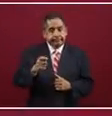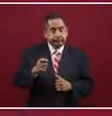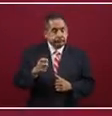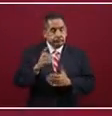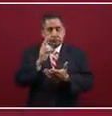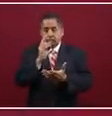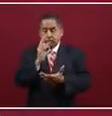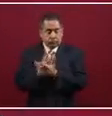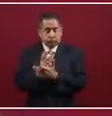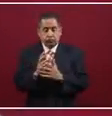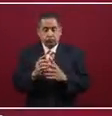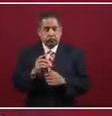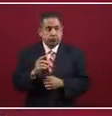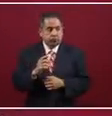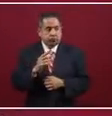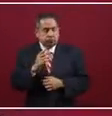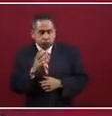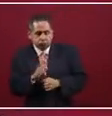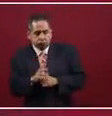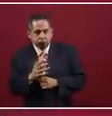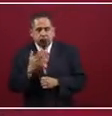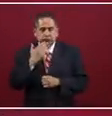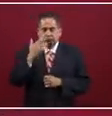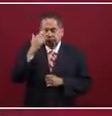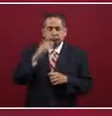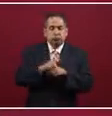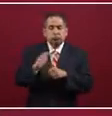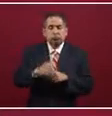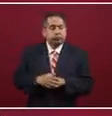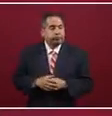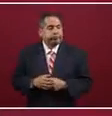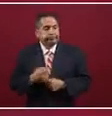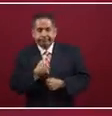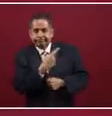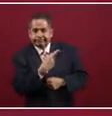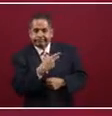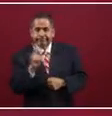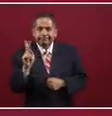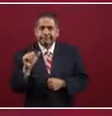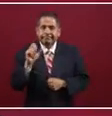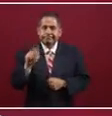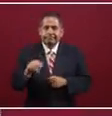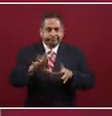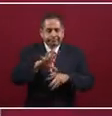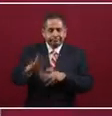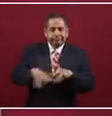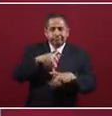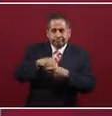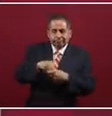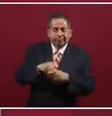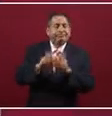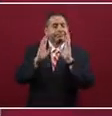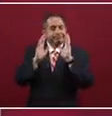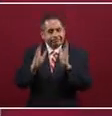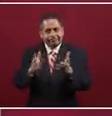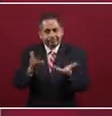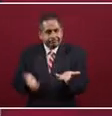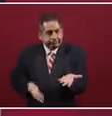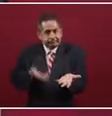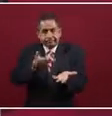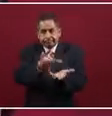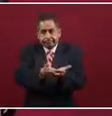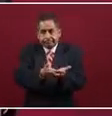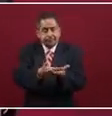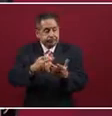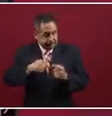única solución plausible y razonable es que hagamos un plan de desarrollo integral, mismo que ya se presentó, yo lo